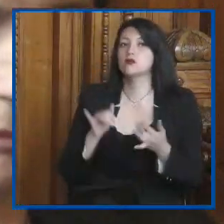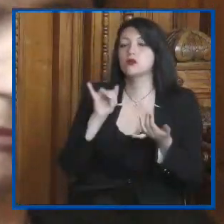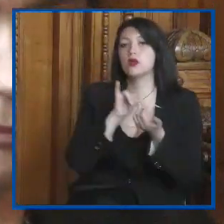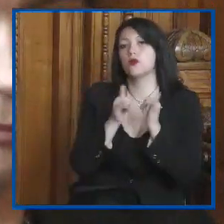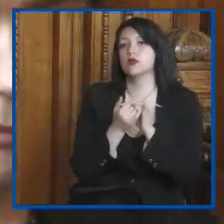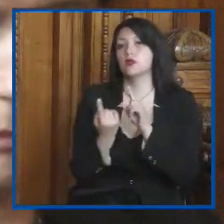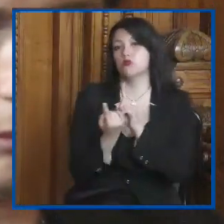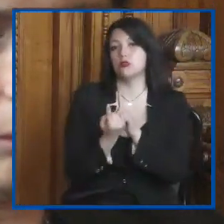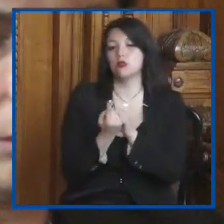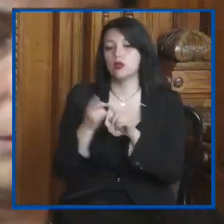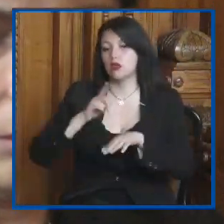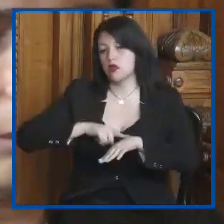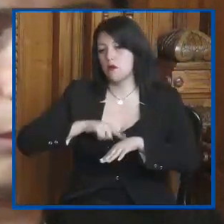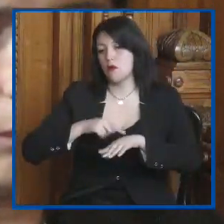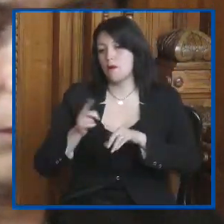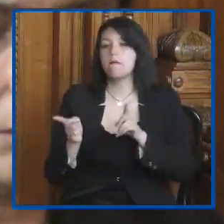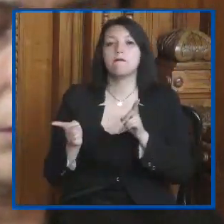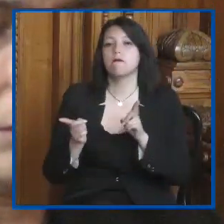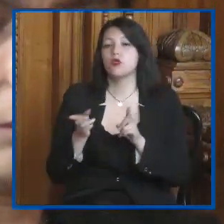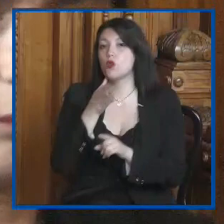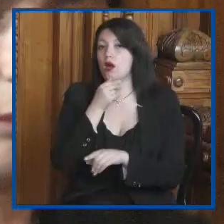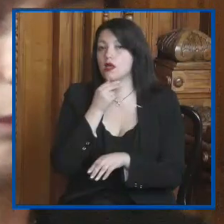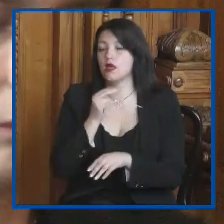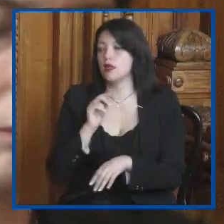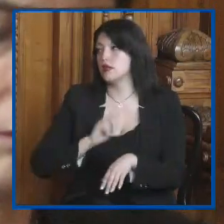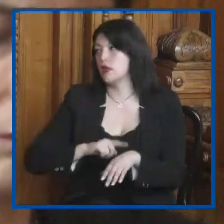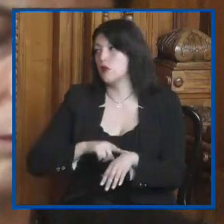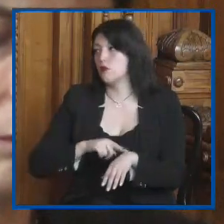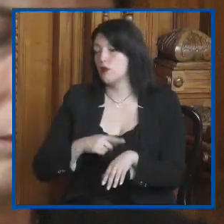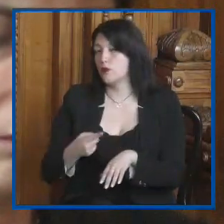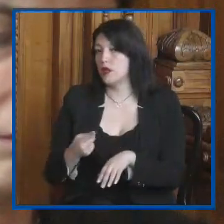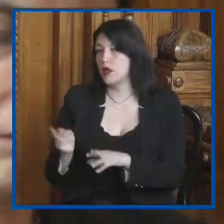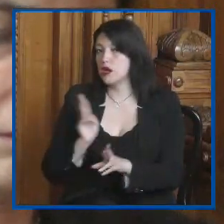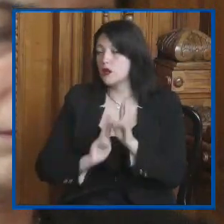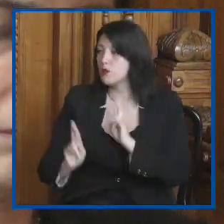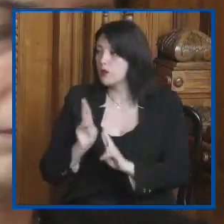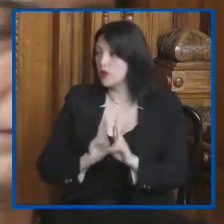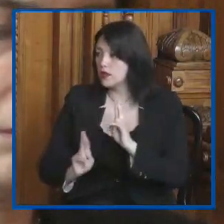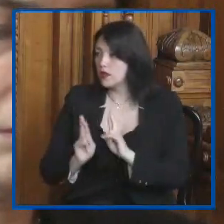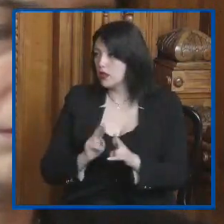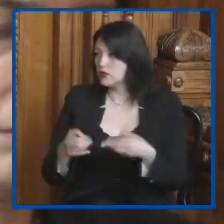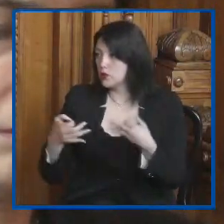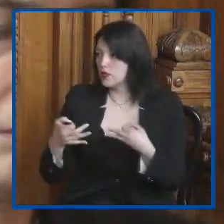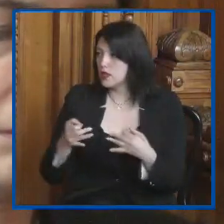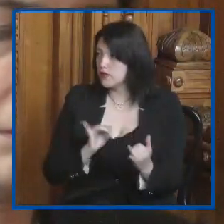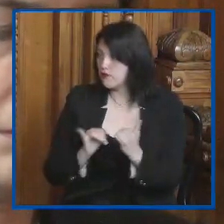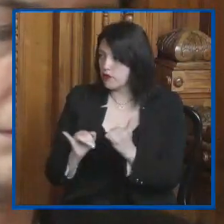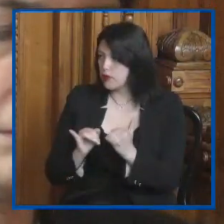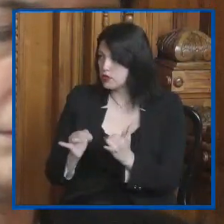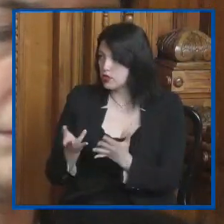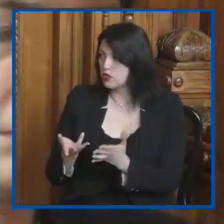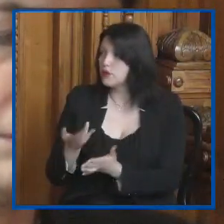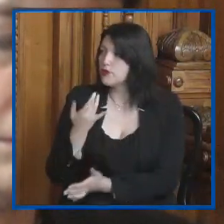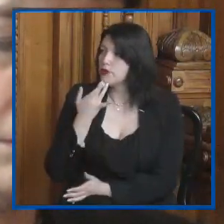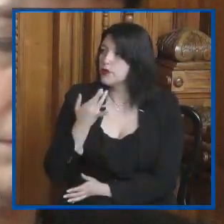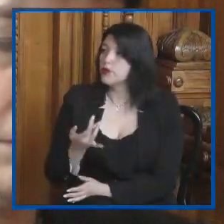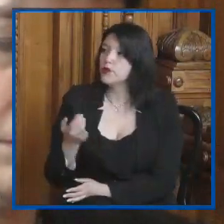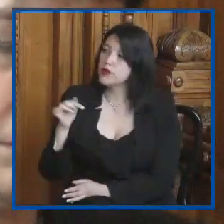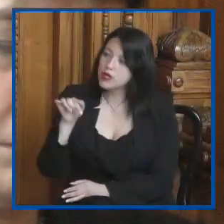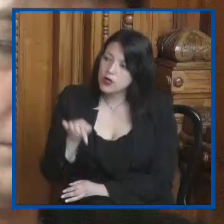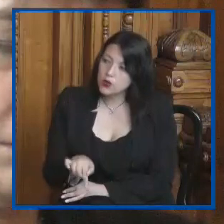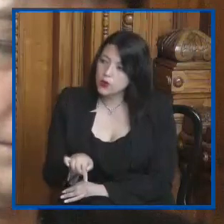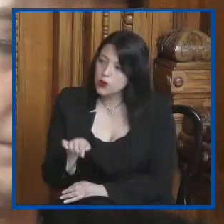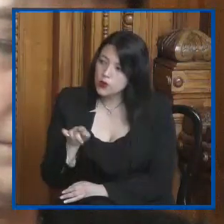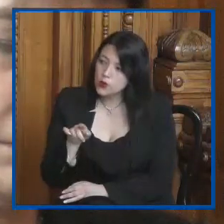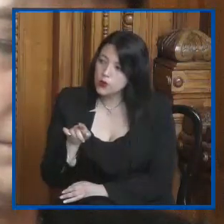experiencia de ustedes respecto a eso? Y también respecto a la seguridad de la información por utilizar un medio que está en